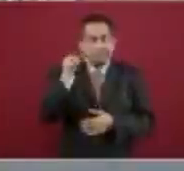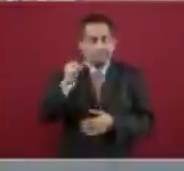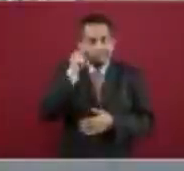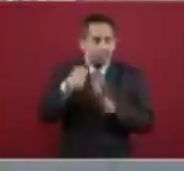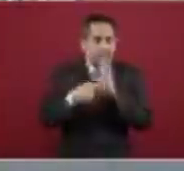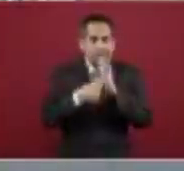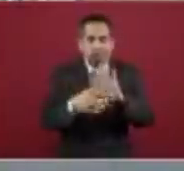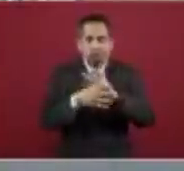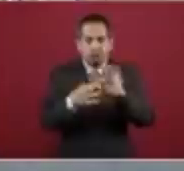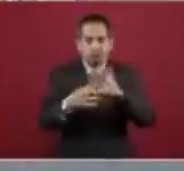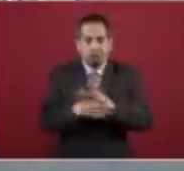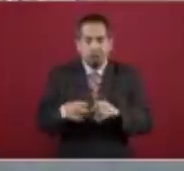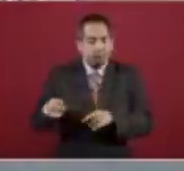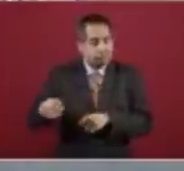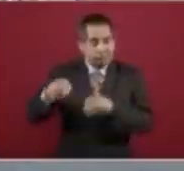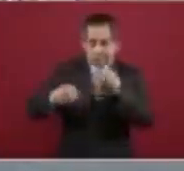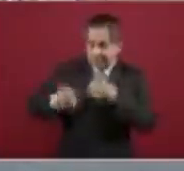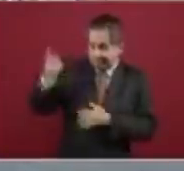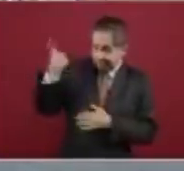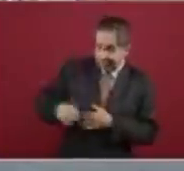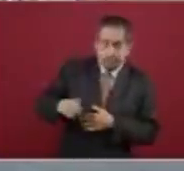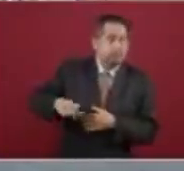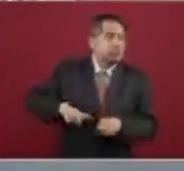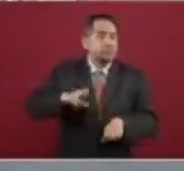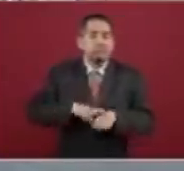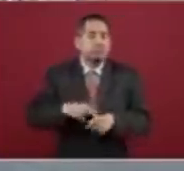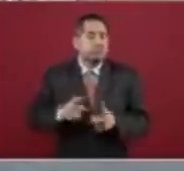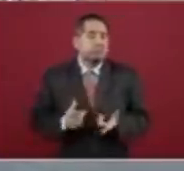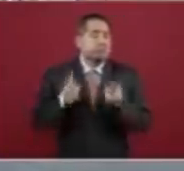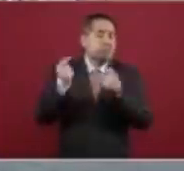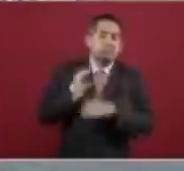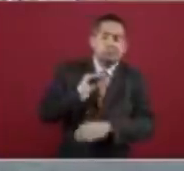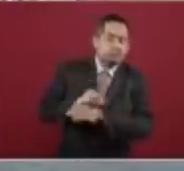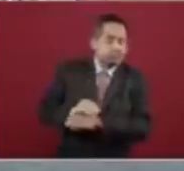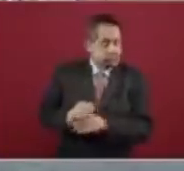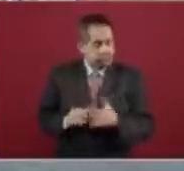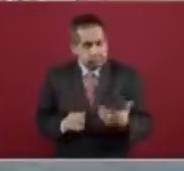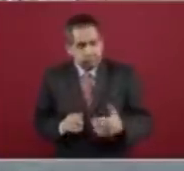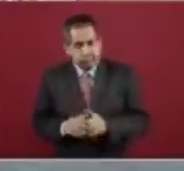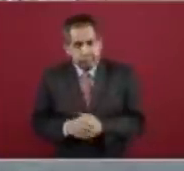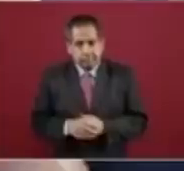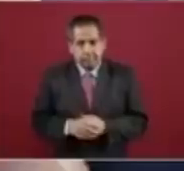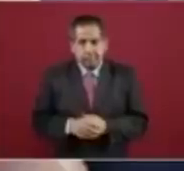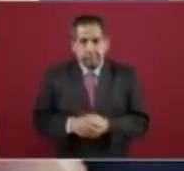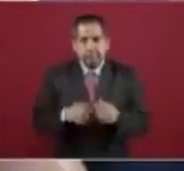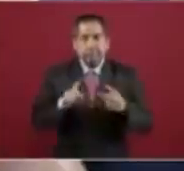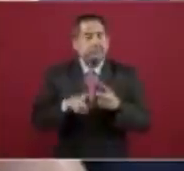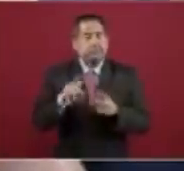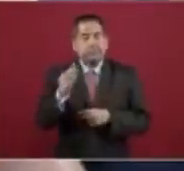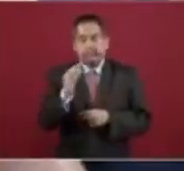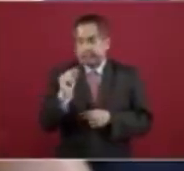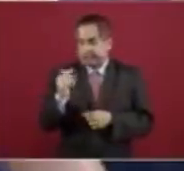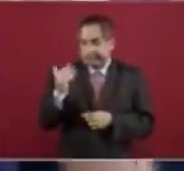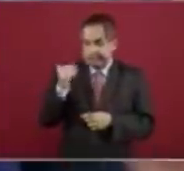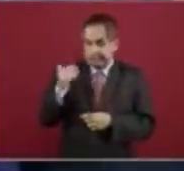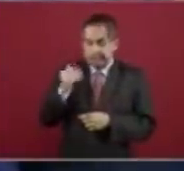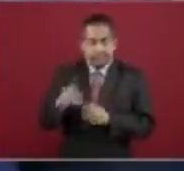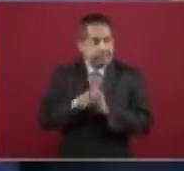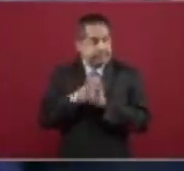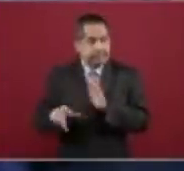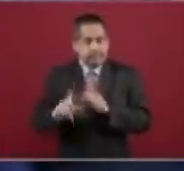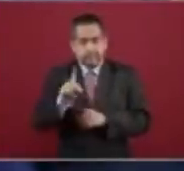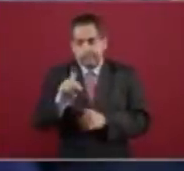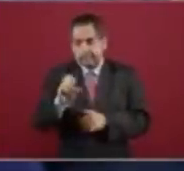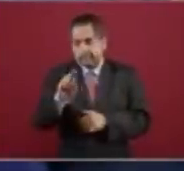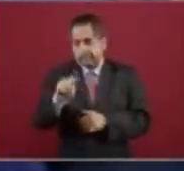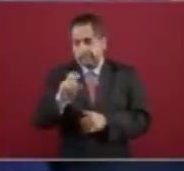un desacato al ordenamiento judicial del juez Quinto Federal. Número 3. En febrero pasado, el periódico El Debate